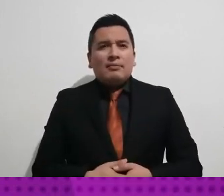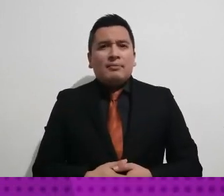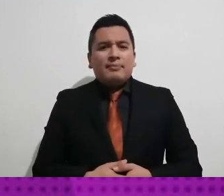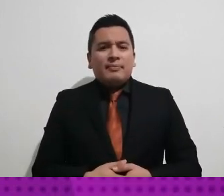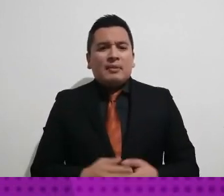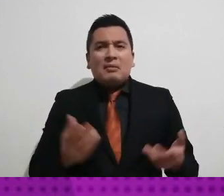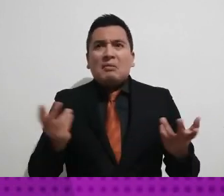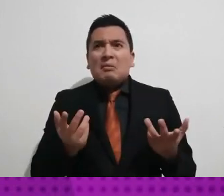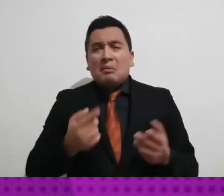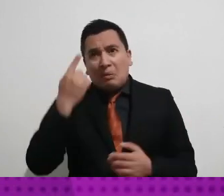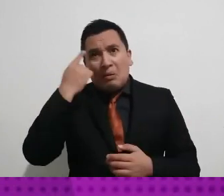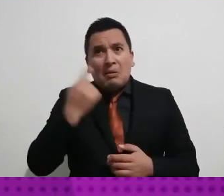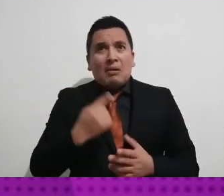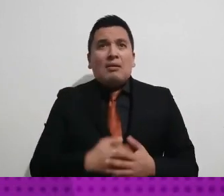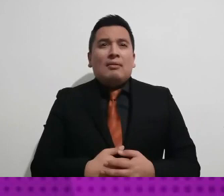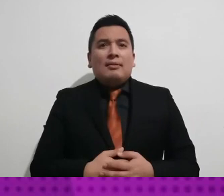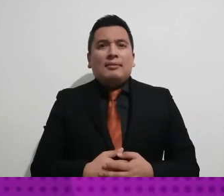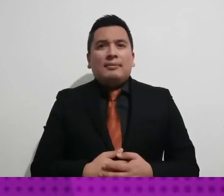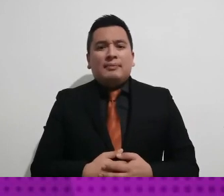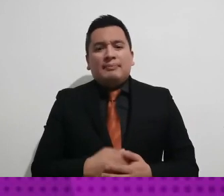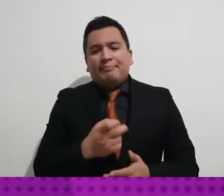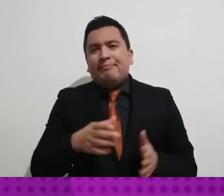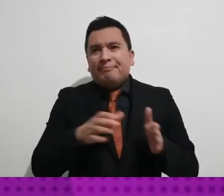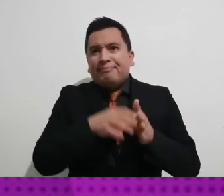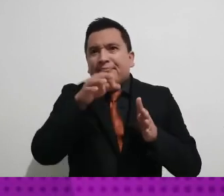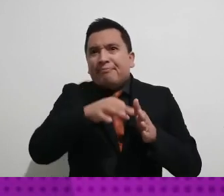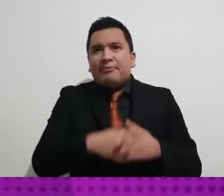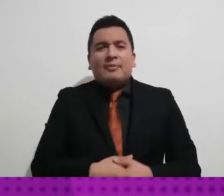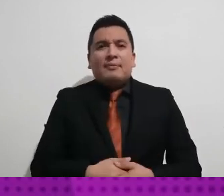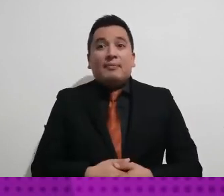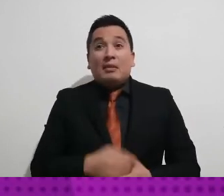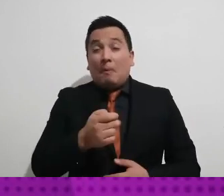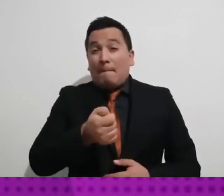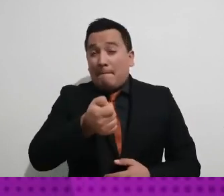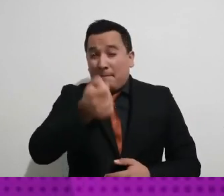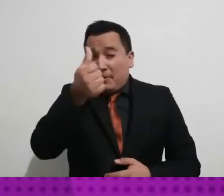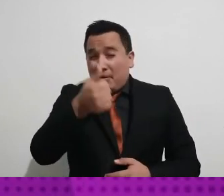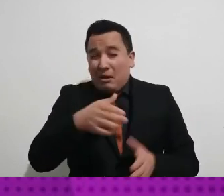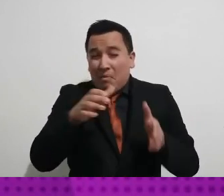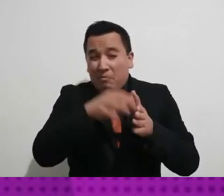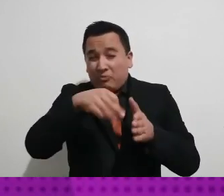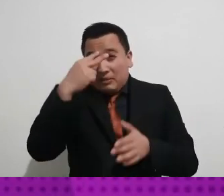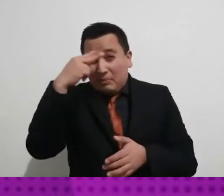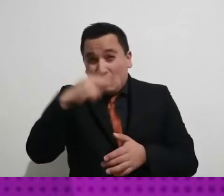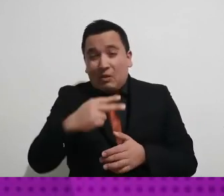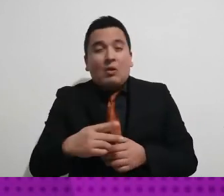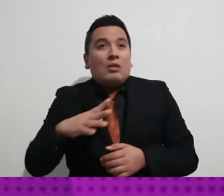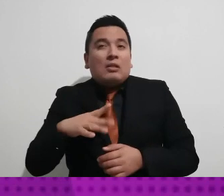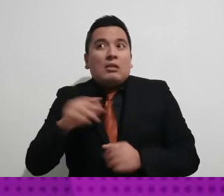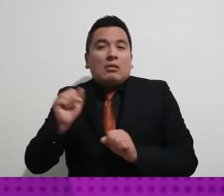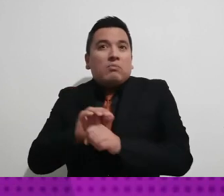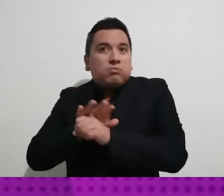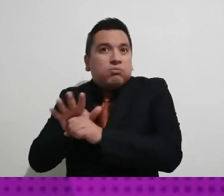cómo le hacíamos para, llevar a cabo esta elección, que bueno, fue la primera elección en México